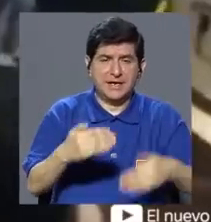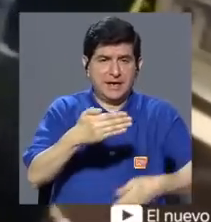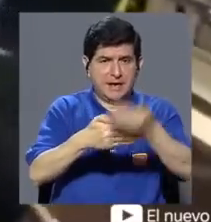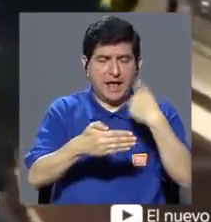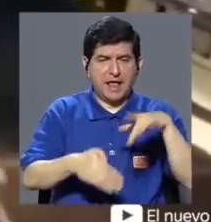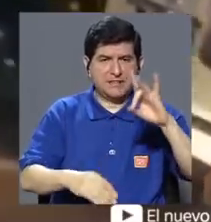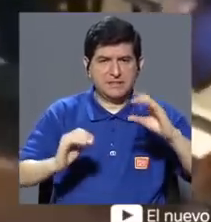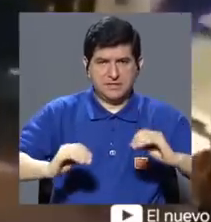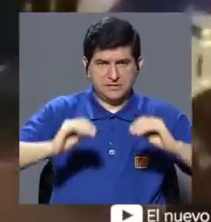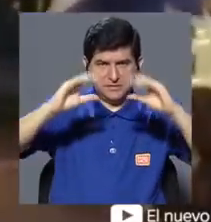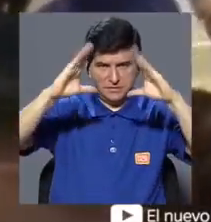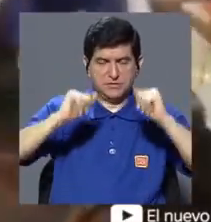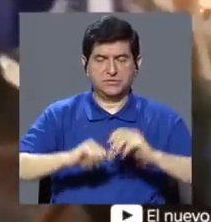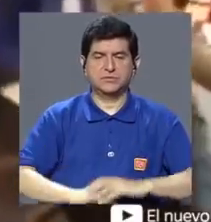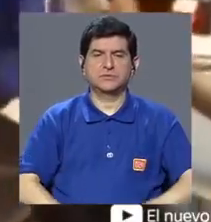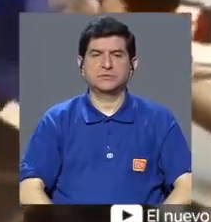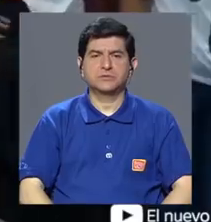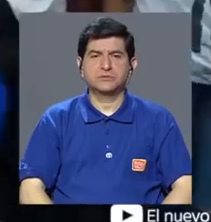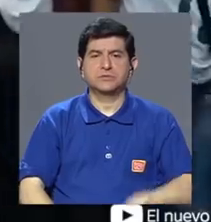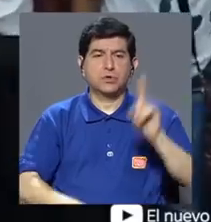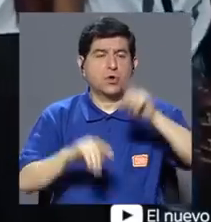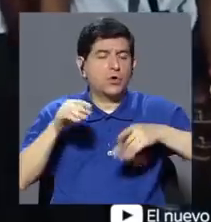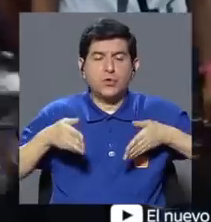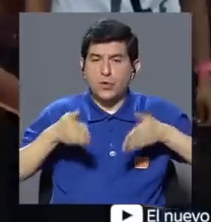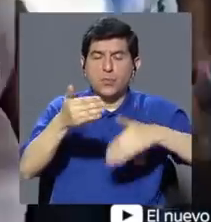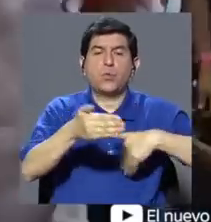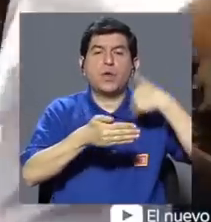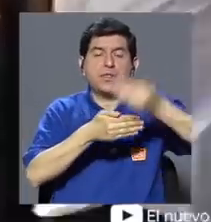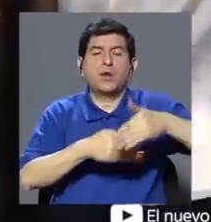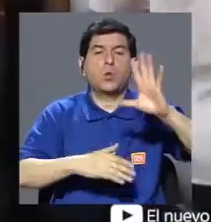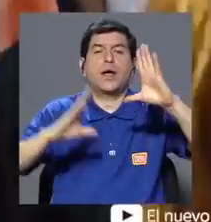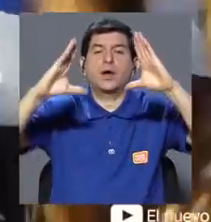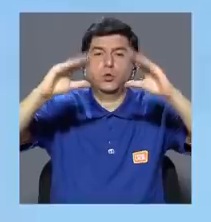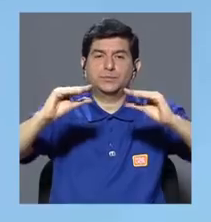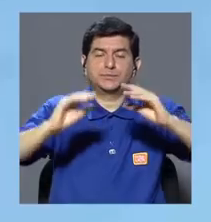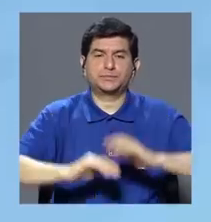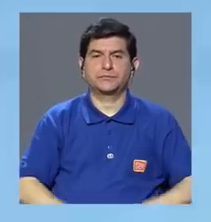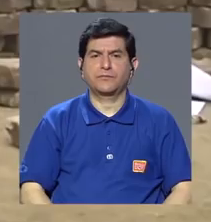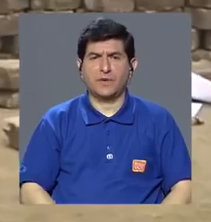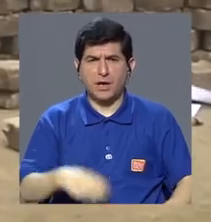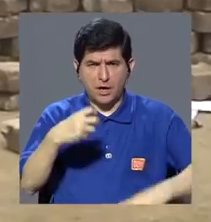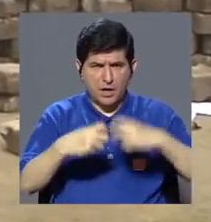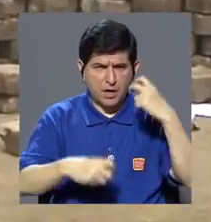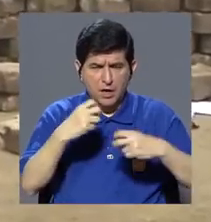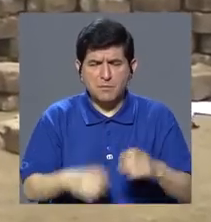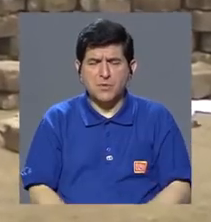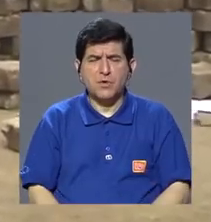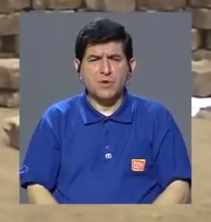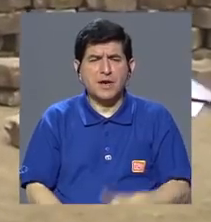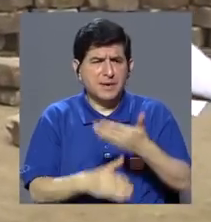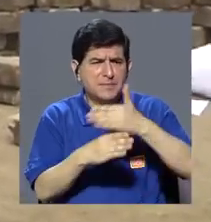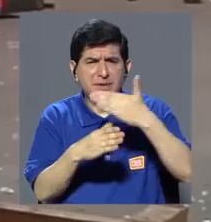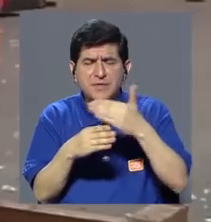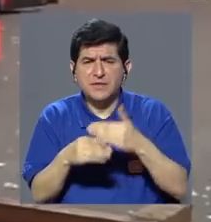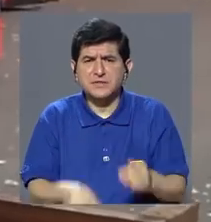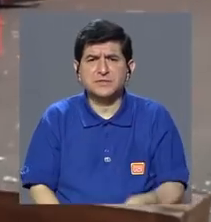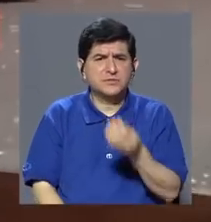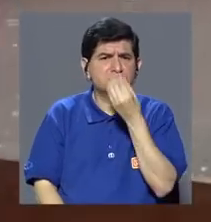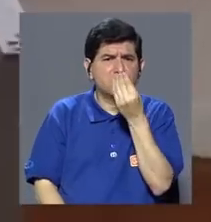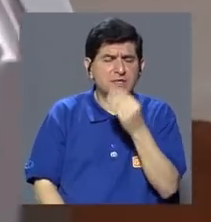mañana ni andar en las calles después de las 5 de la tarde el problema de abastecimiento de los supermercados también